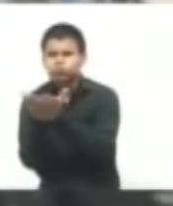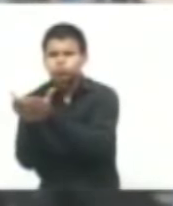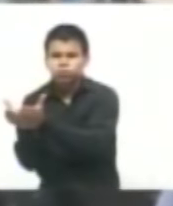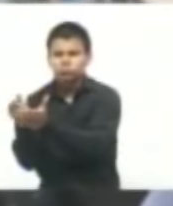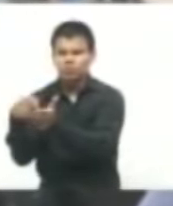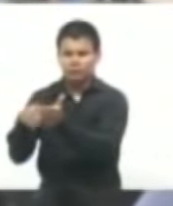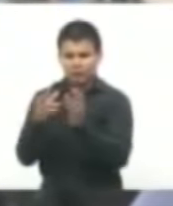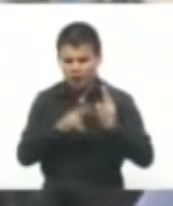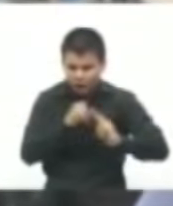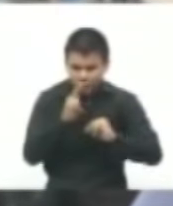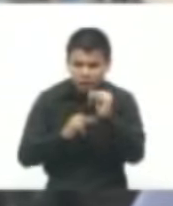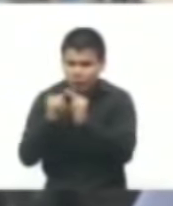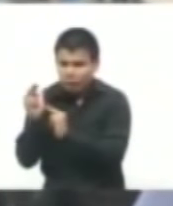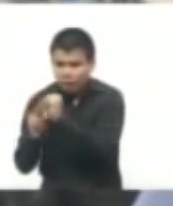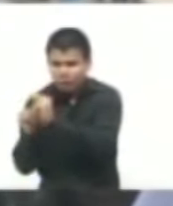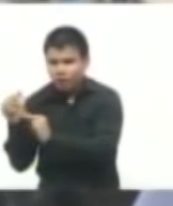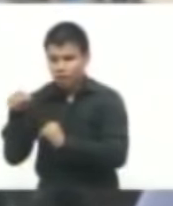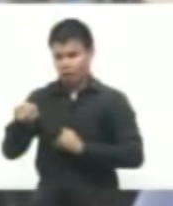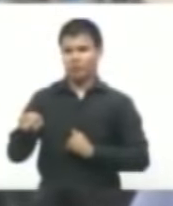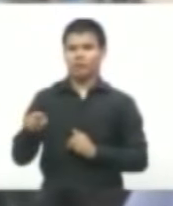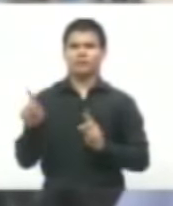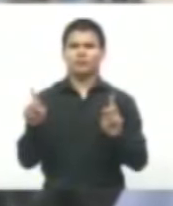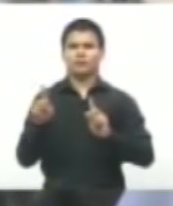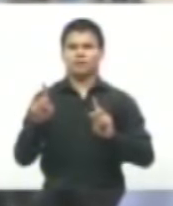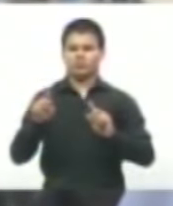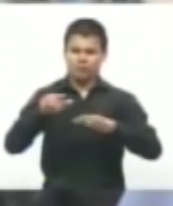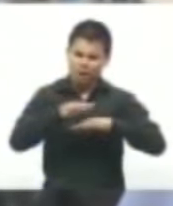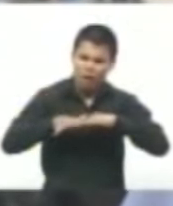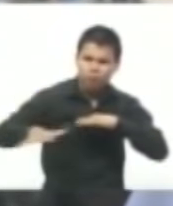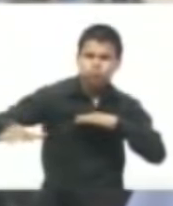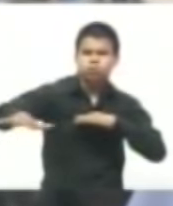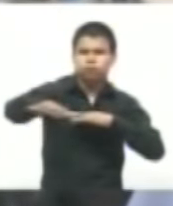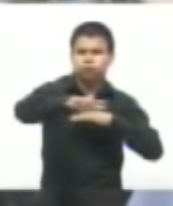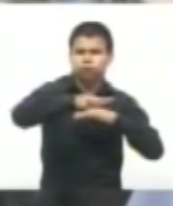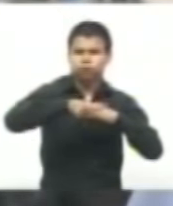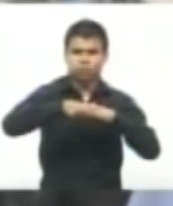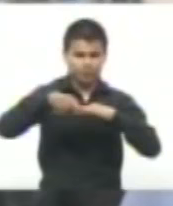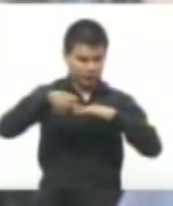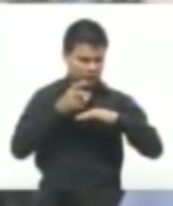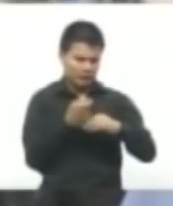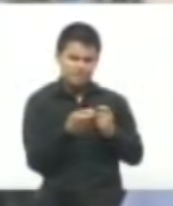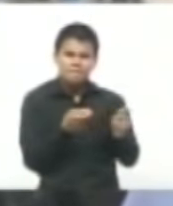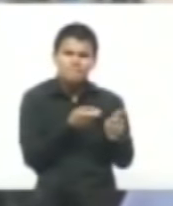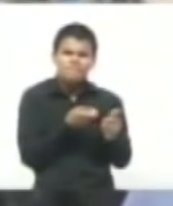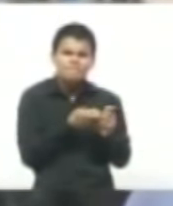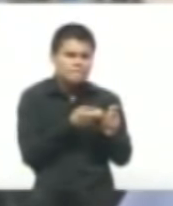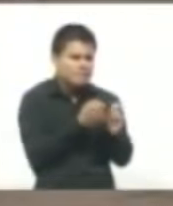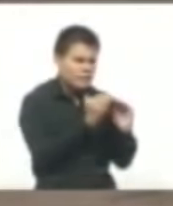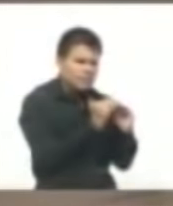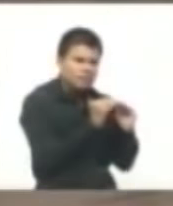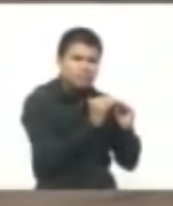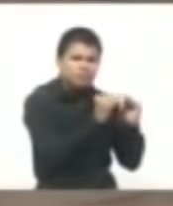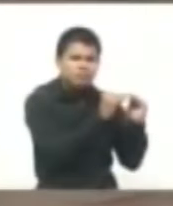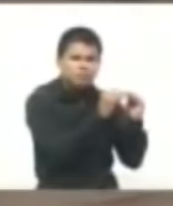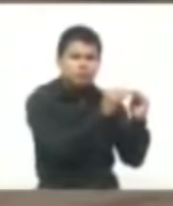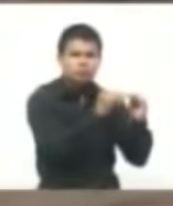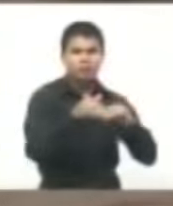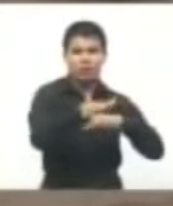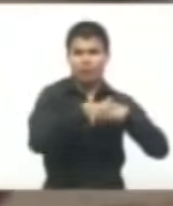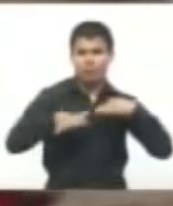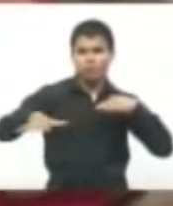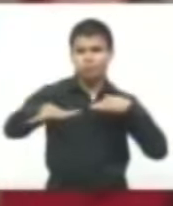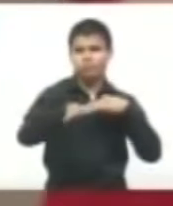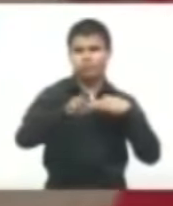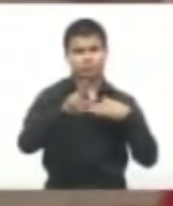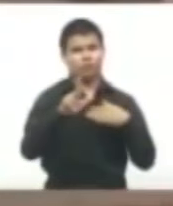abiertos? Ustedes no nos pueden construir al final del barrio, dentro del agua, otro barrio. El descontento por